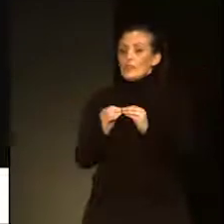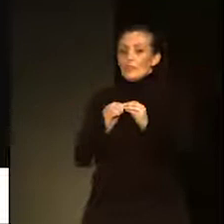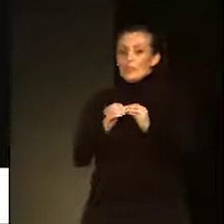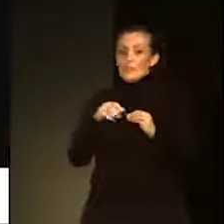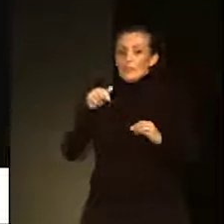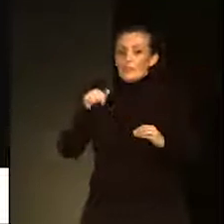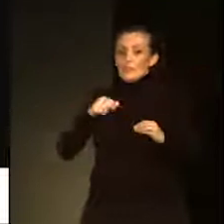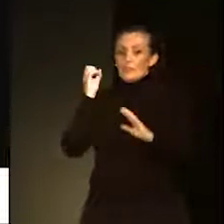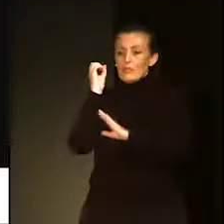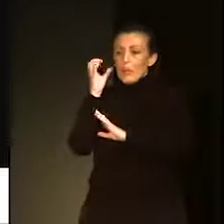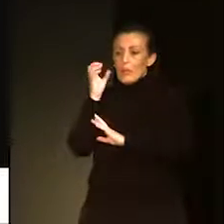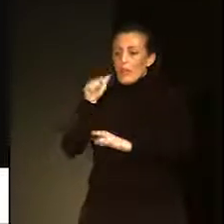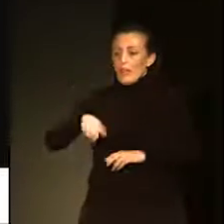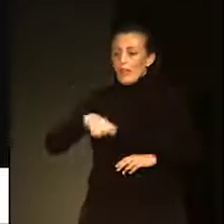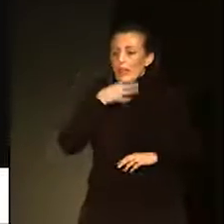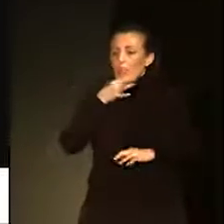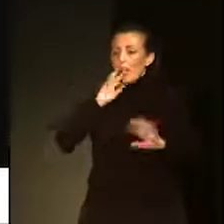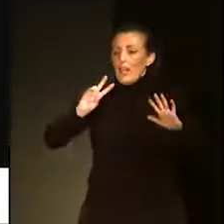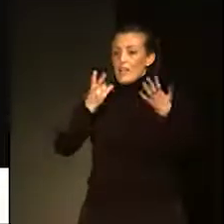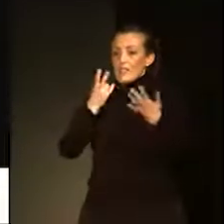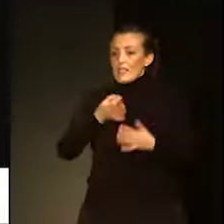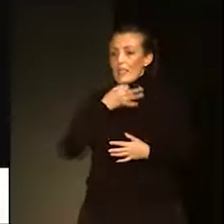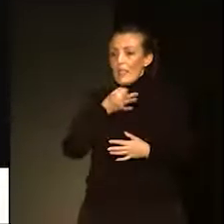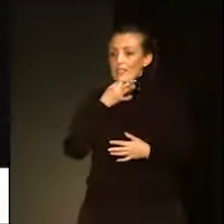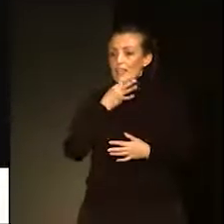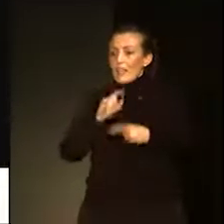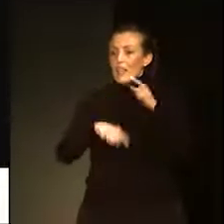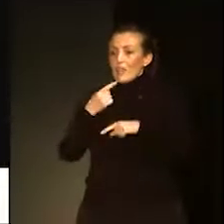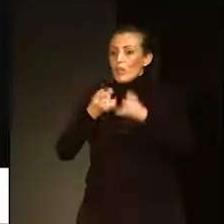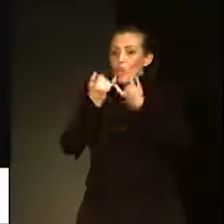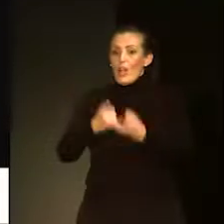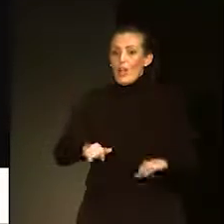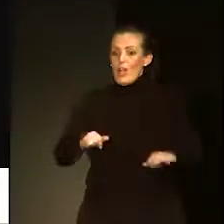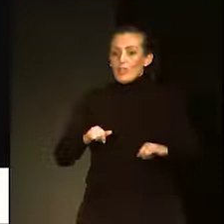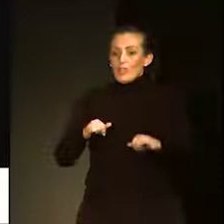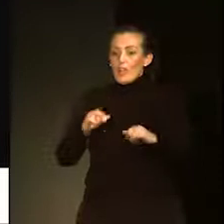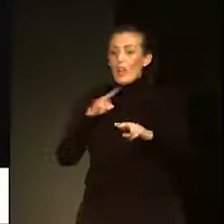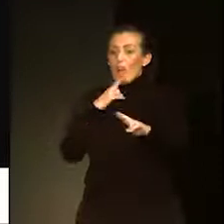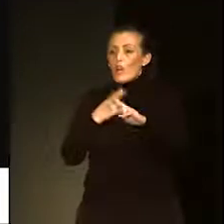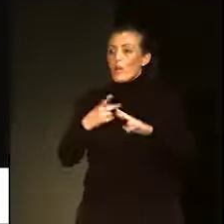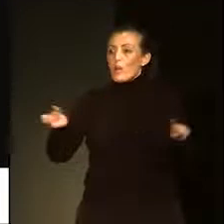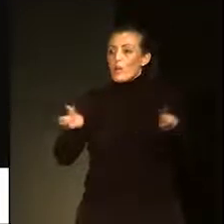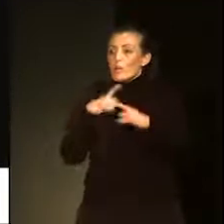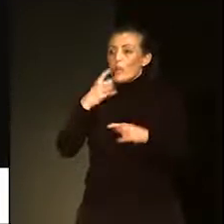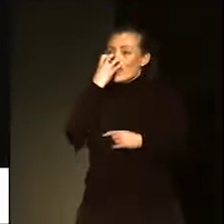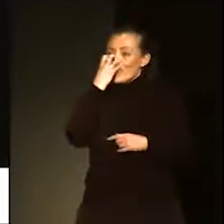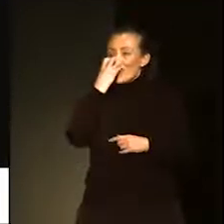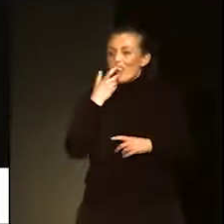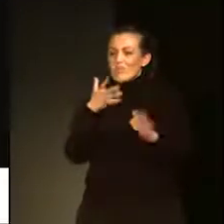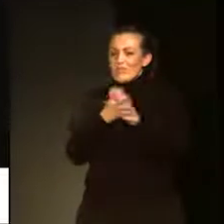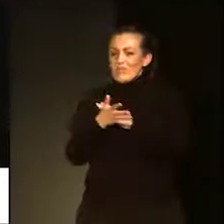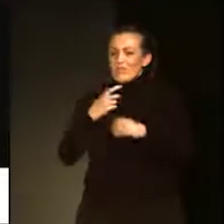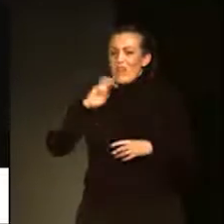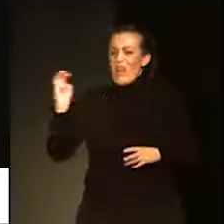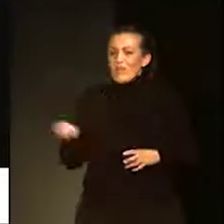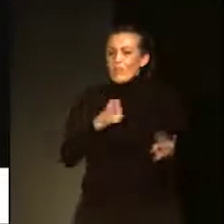fase de ponencia de esta tarde, a las 7 de la tarde tendremos la actividad Musicirco, que es una actividad que hemos